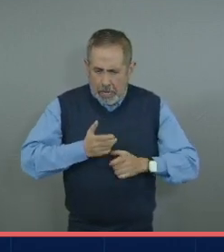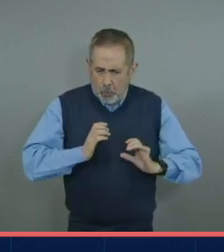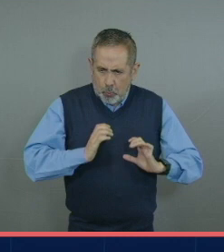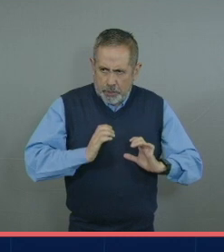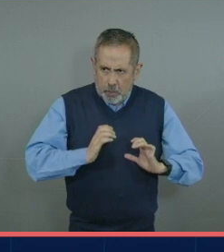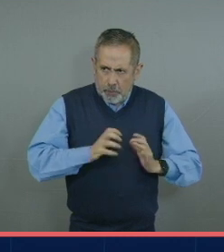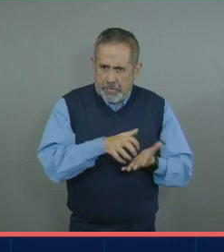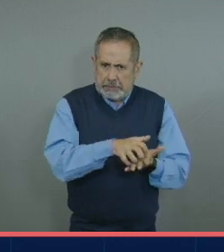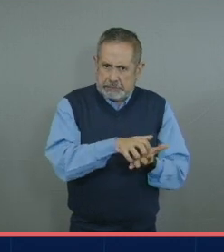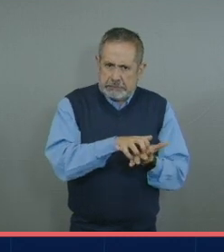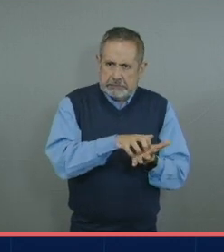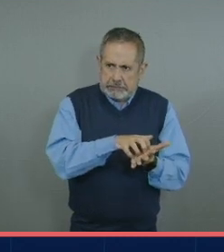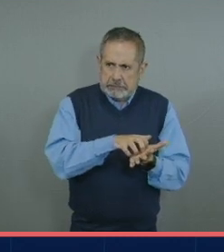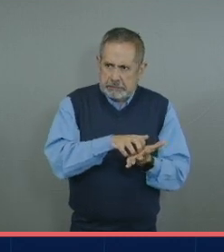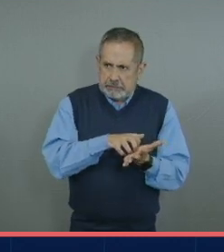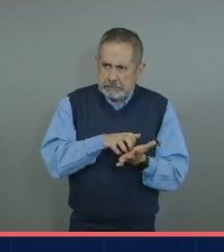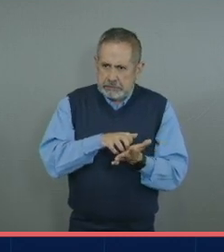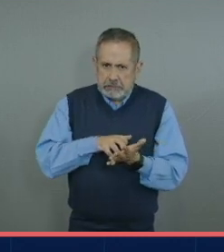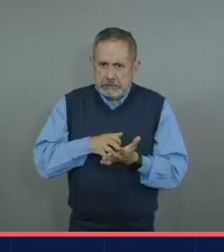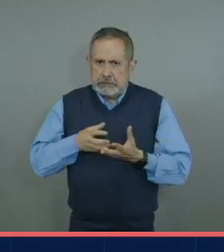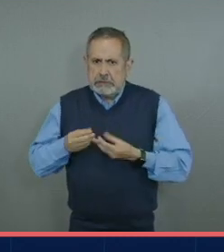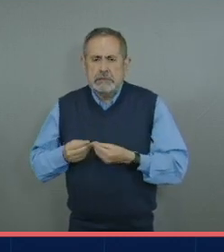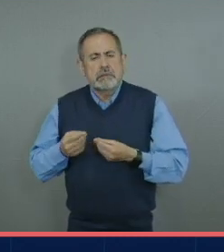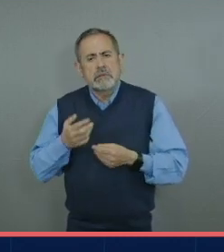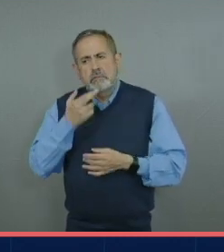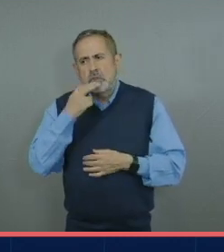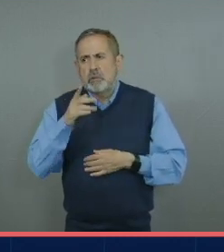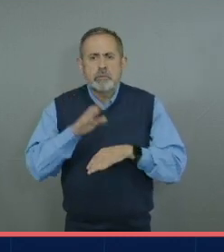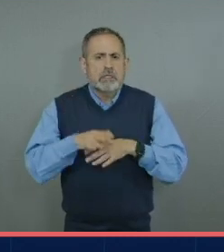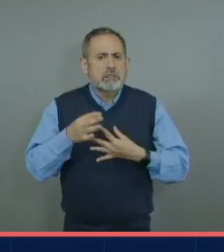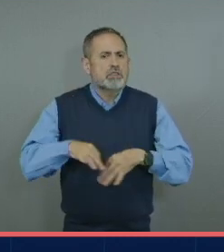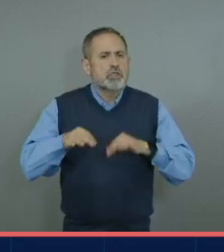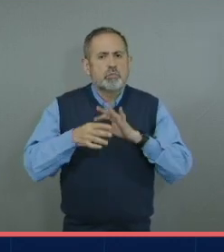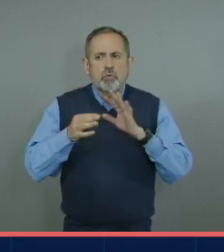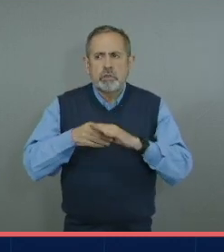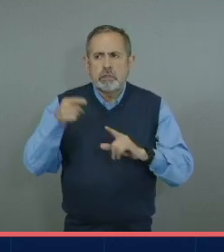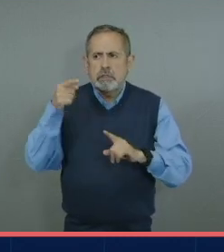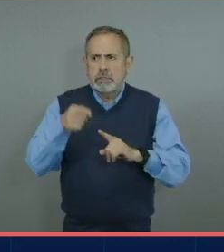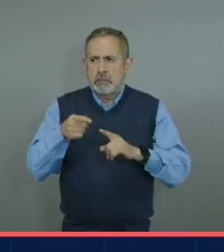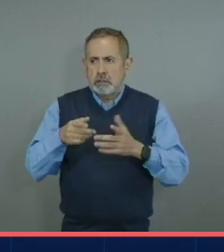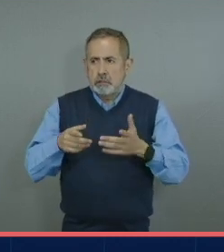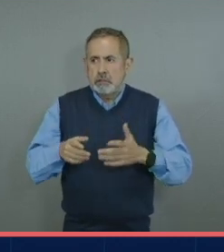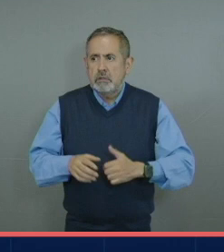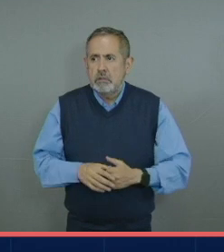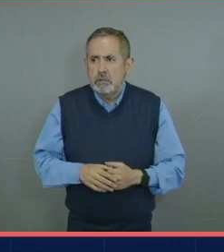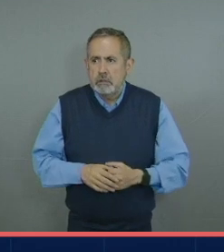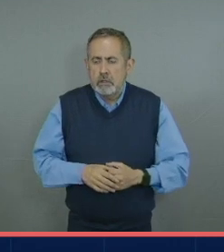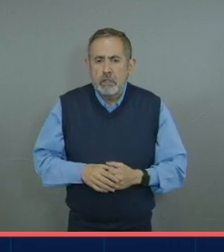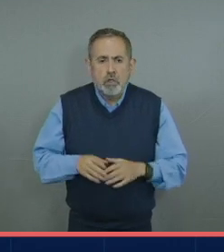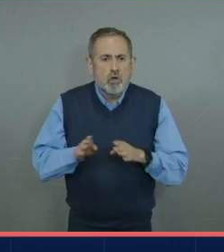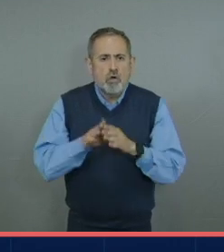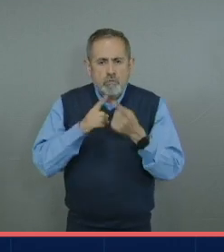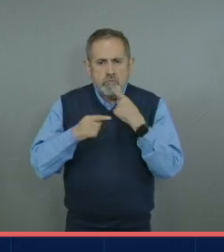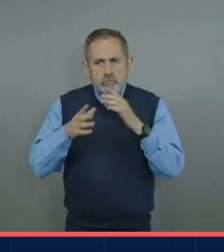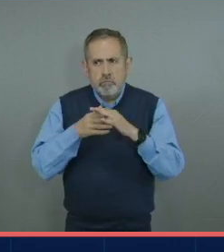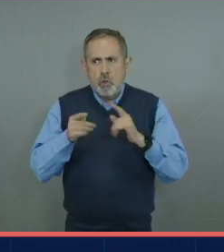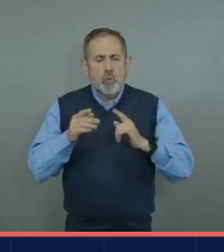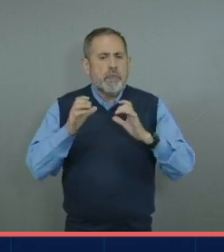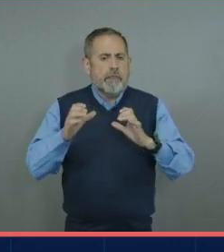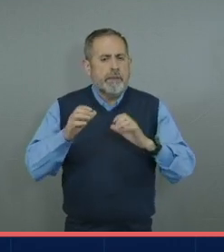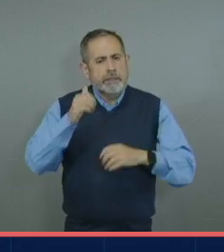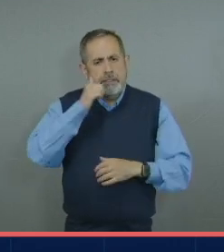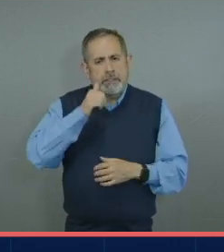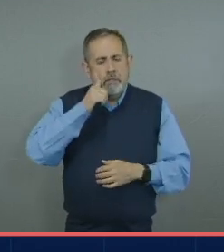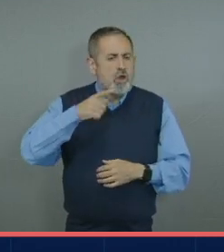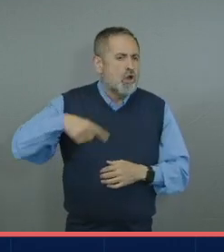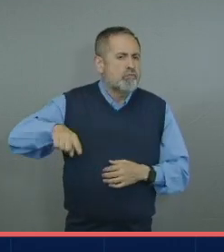familia, que la familia, recuérdalo, es lo más importante y valioso que tú tienes en esta vida. Cuídala, porque siempre va